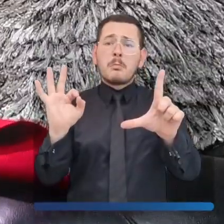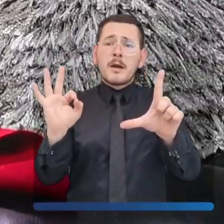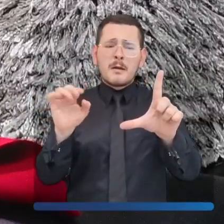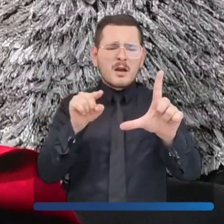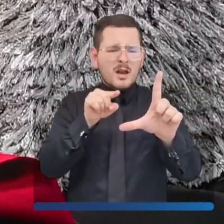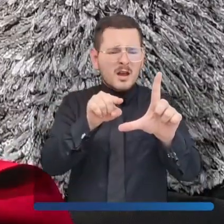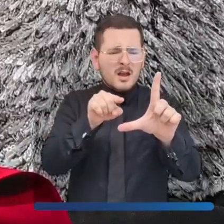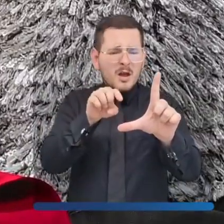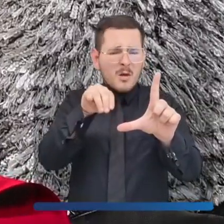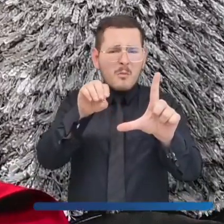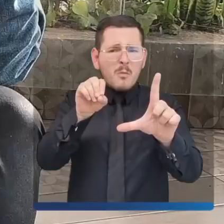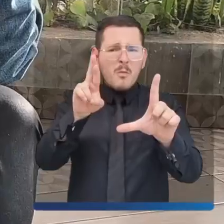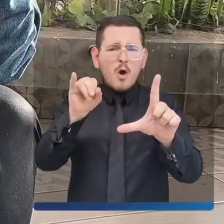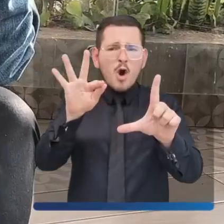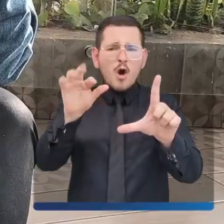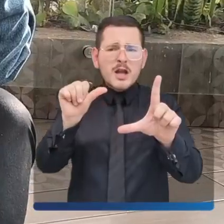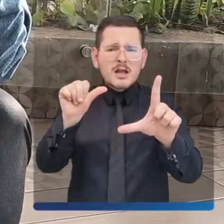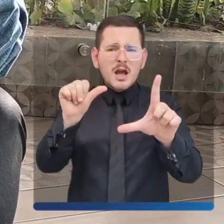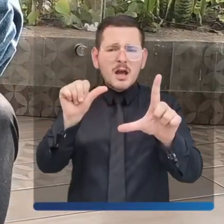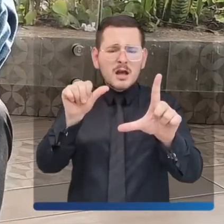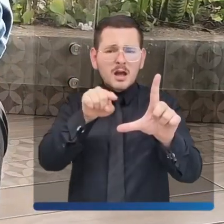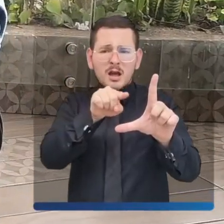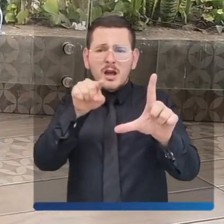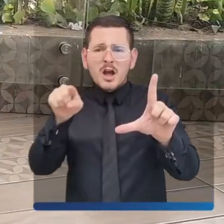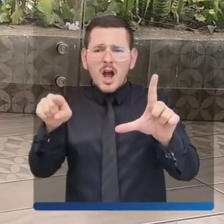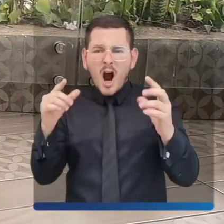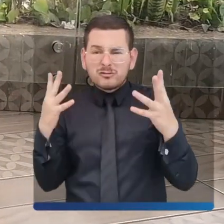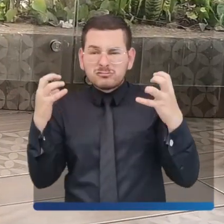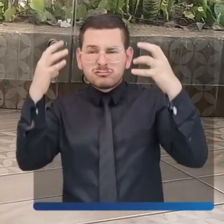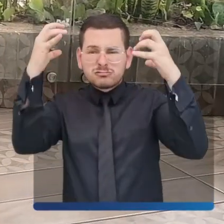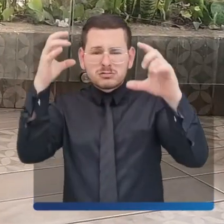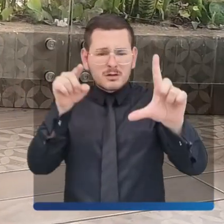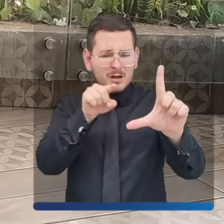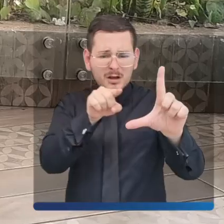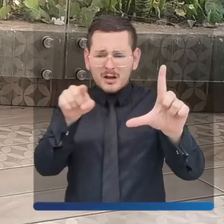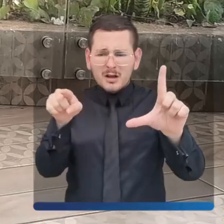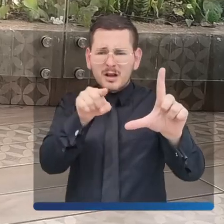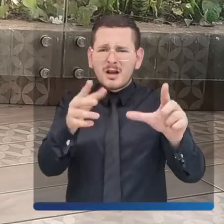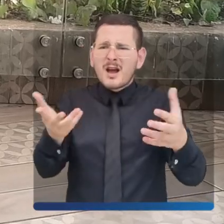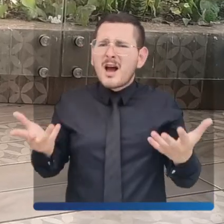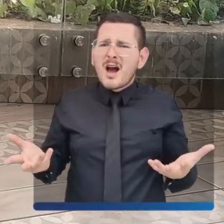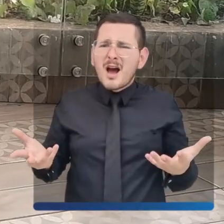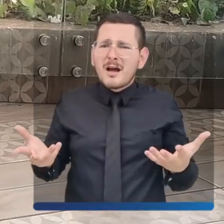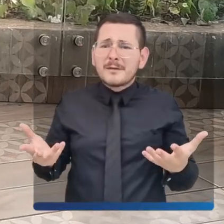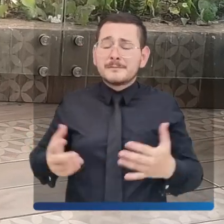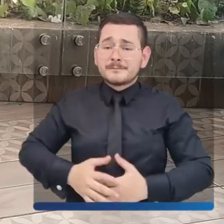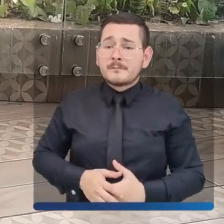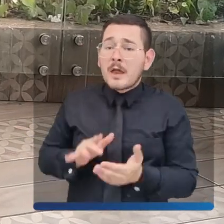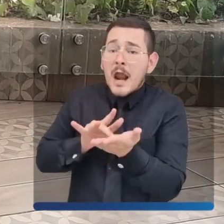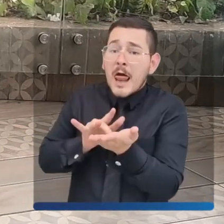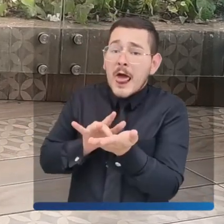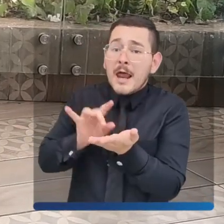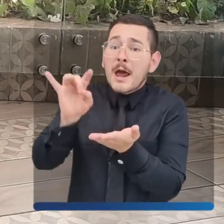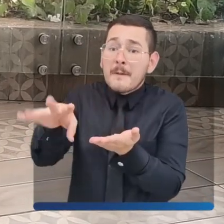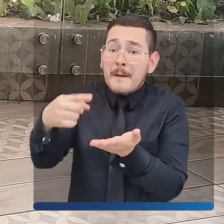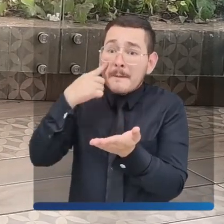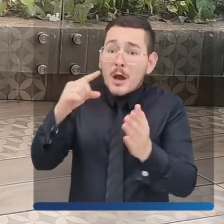El tele ya prendió, pero dice Monita Yeye y El Furioso. No sé qué es